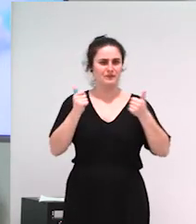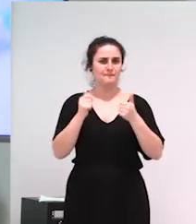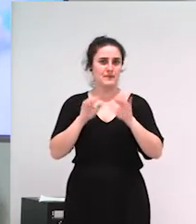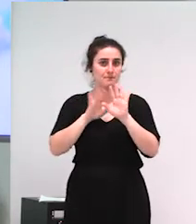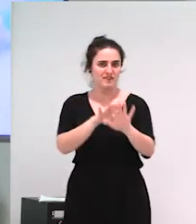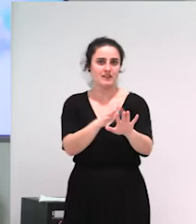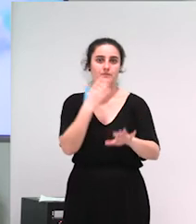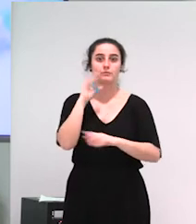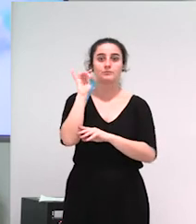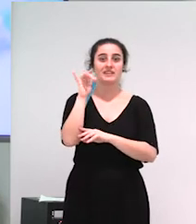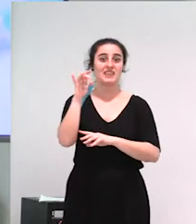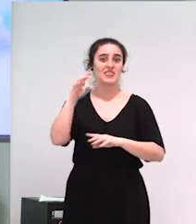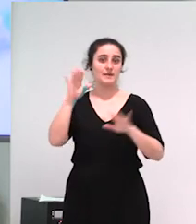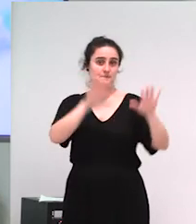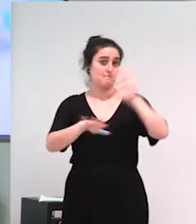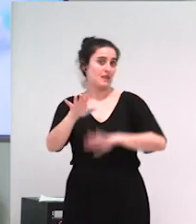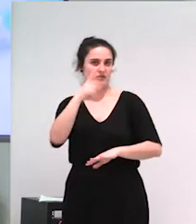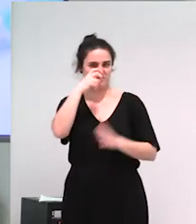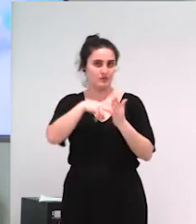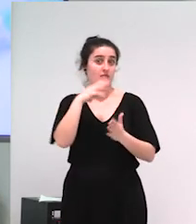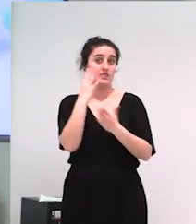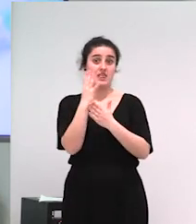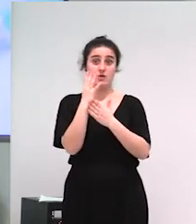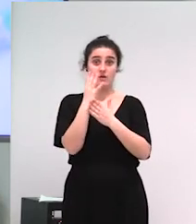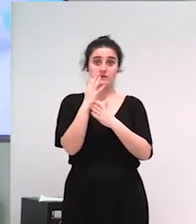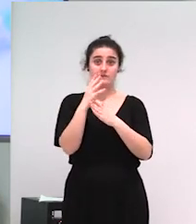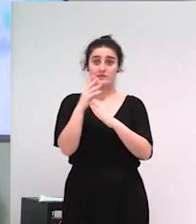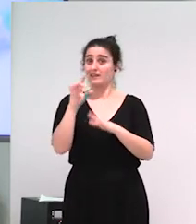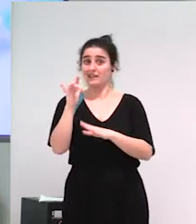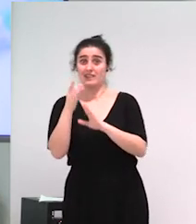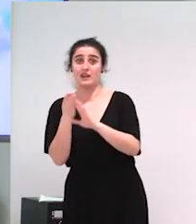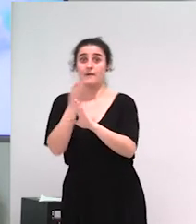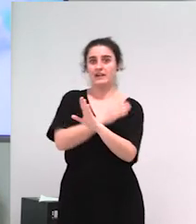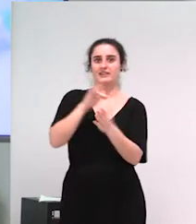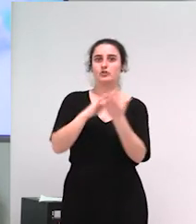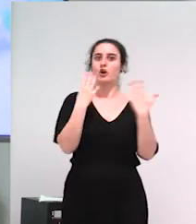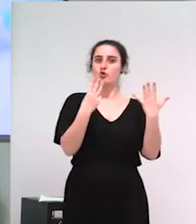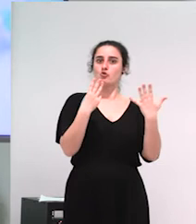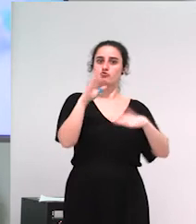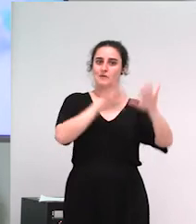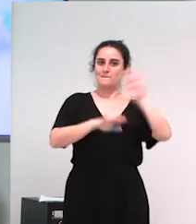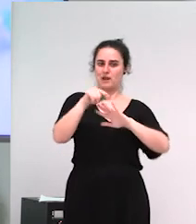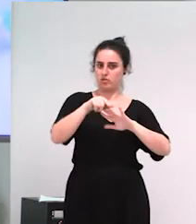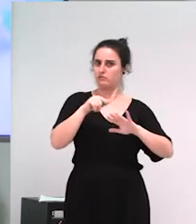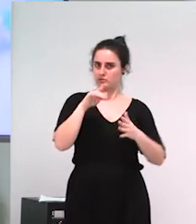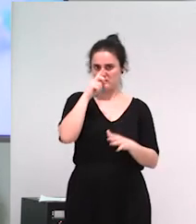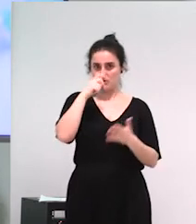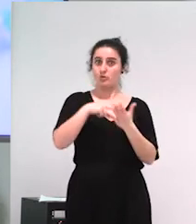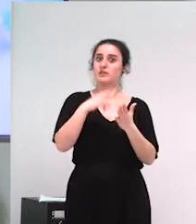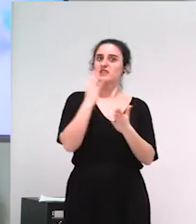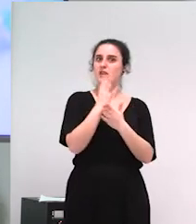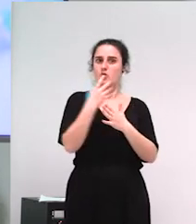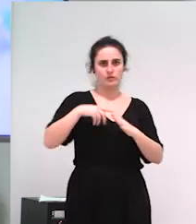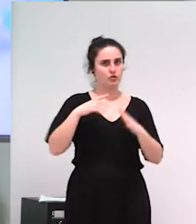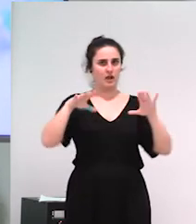manifestación el 15 de marzo de 2019, antes venía el 8 de marzo de 2019, y justamente era un momento álgido del movimiento